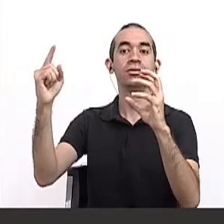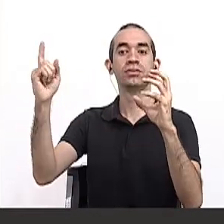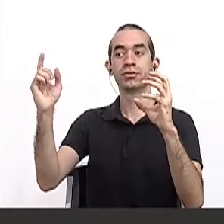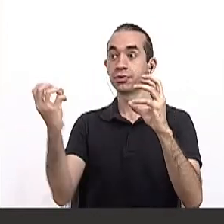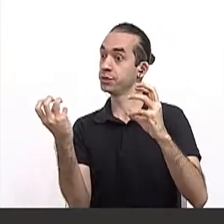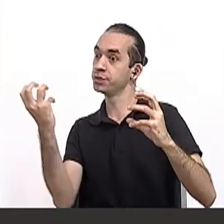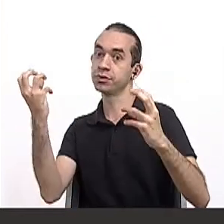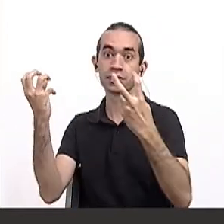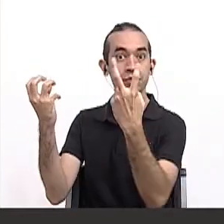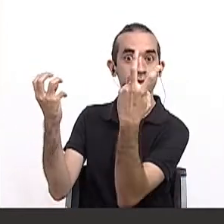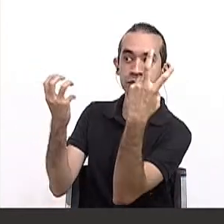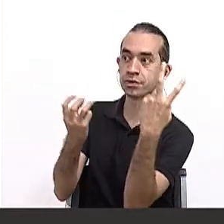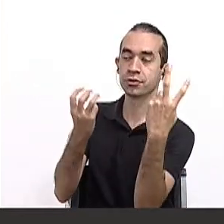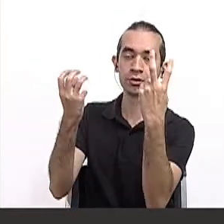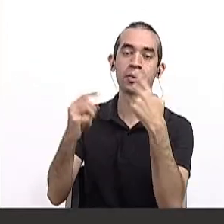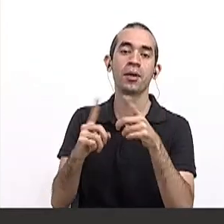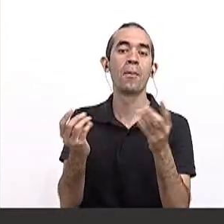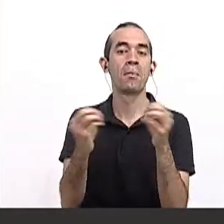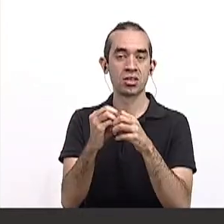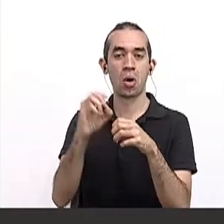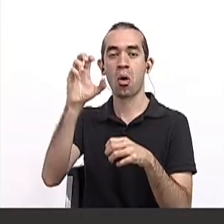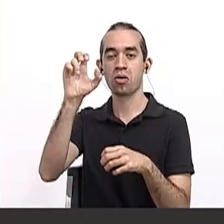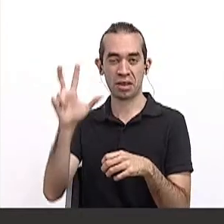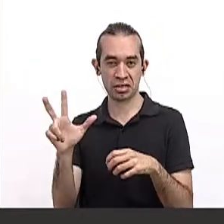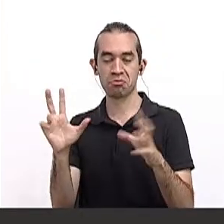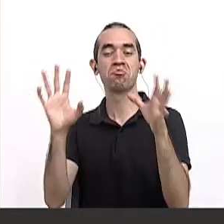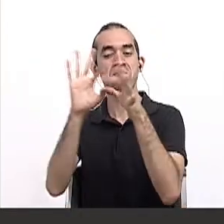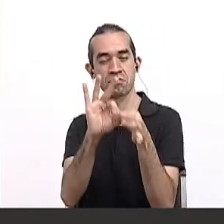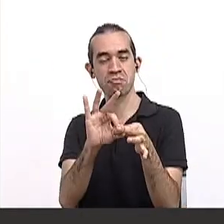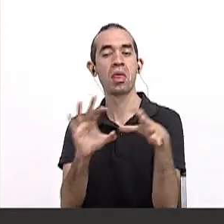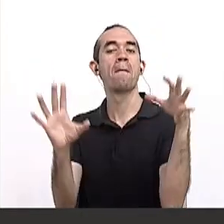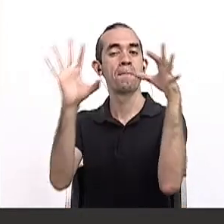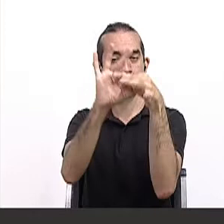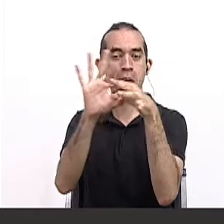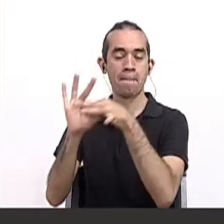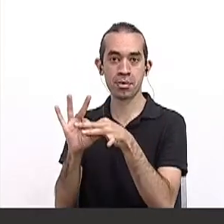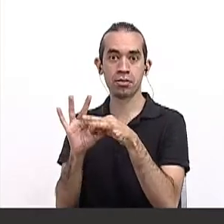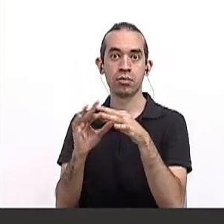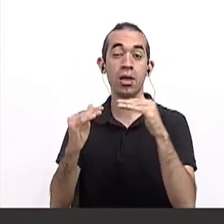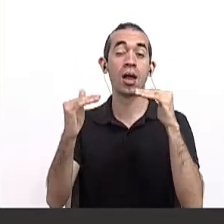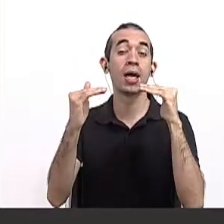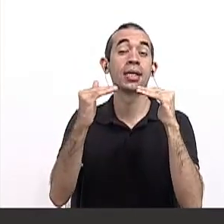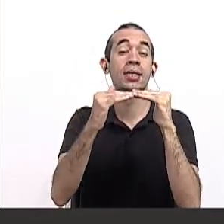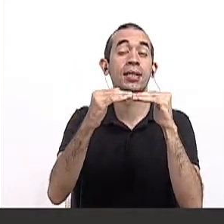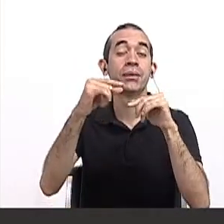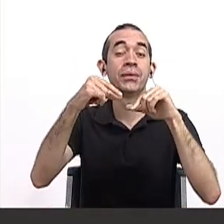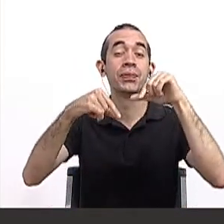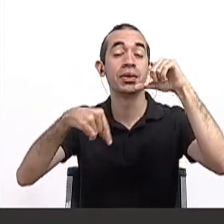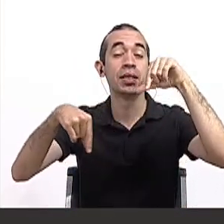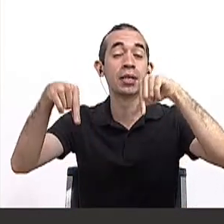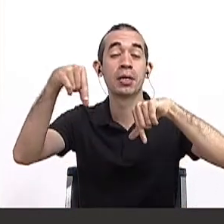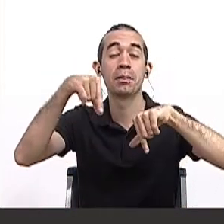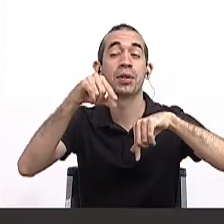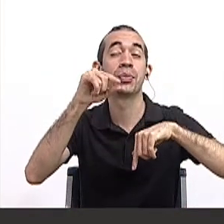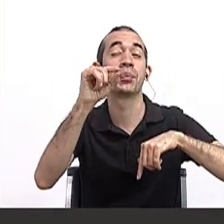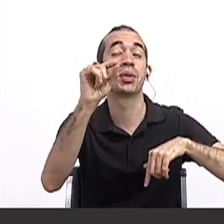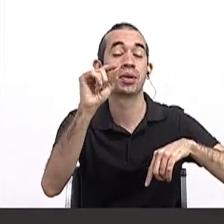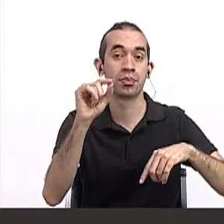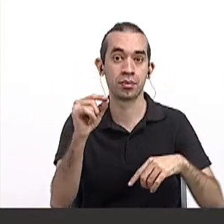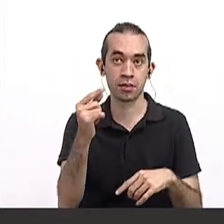en la estratosfera, produciendo un delicado equilibrio químico en el que una capa de menos